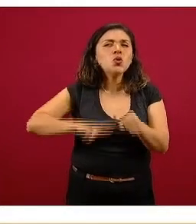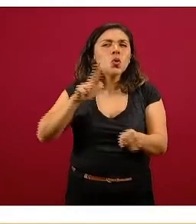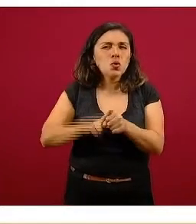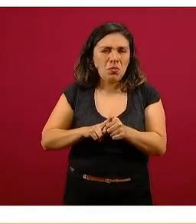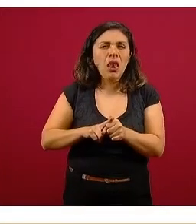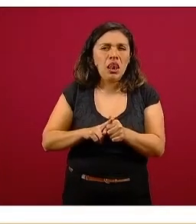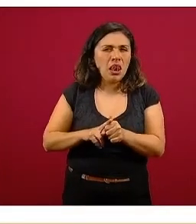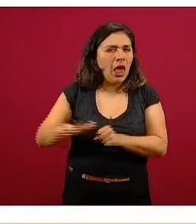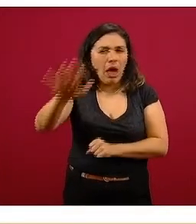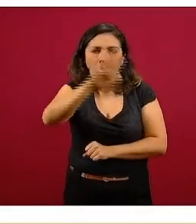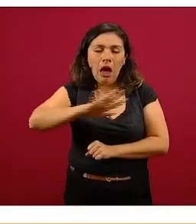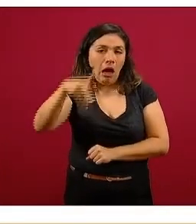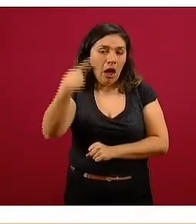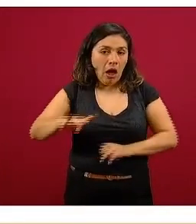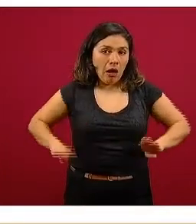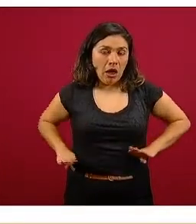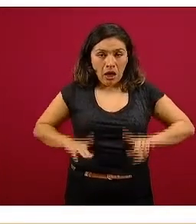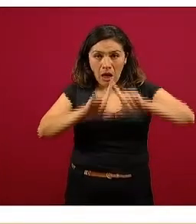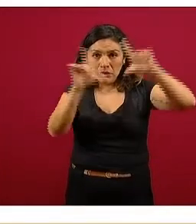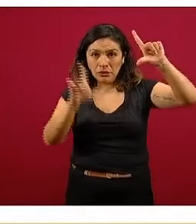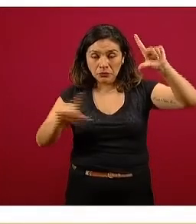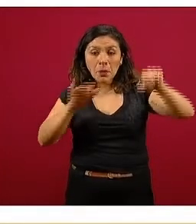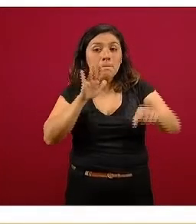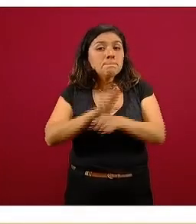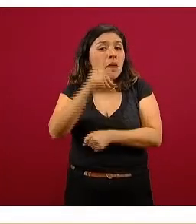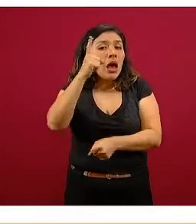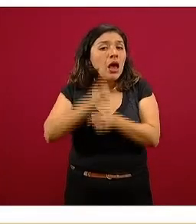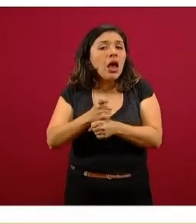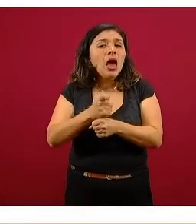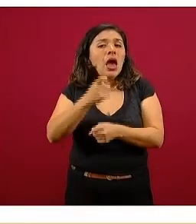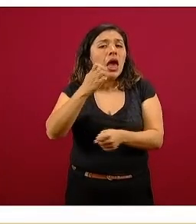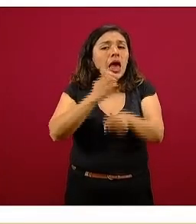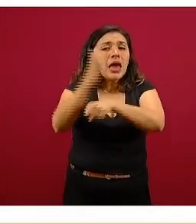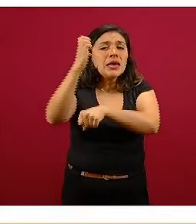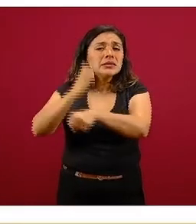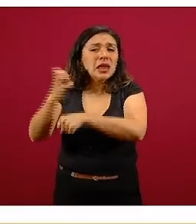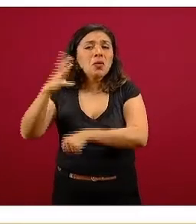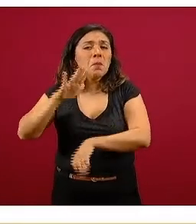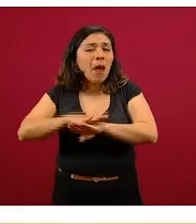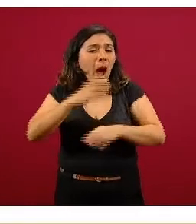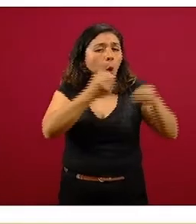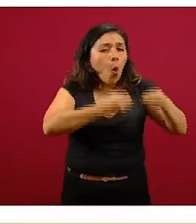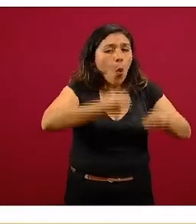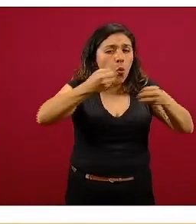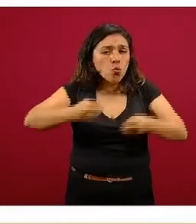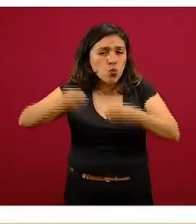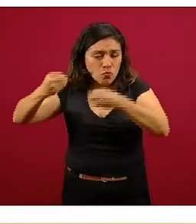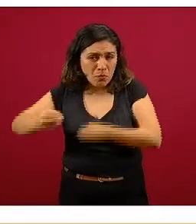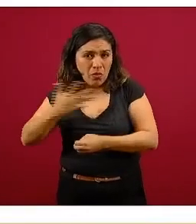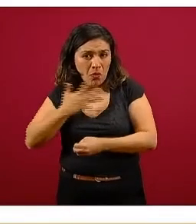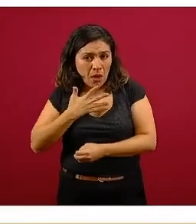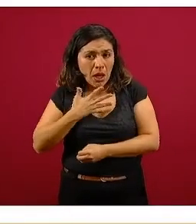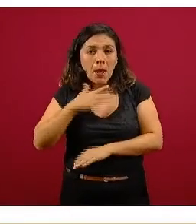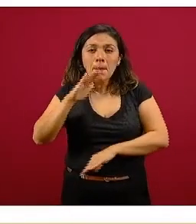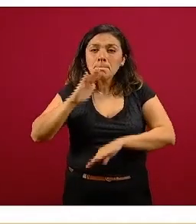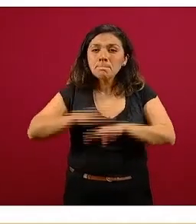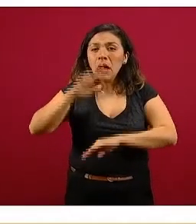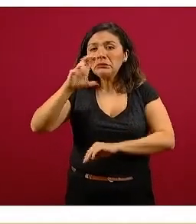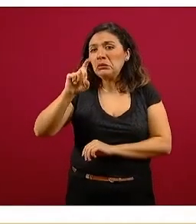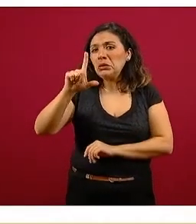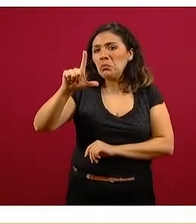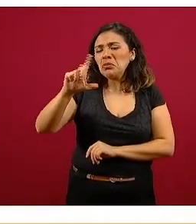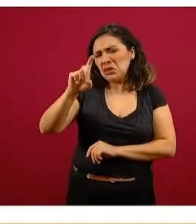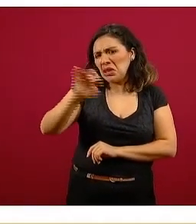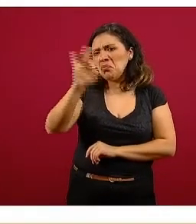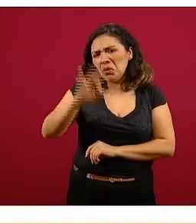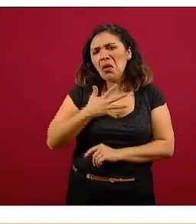nivel nacional. Las entidades que tendrían menos disponibilidad, pero aún la tienen por encima del